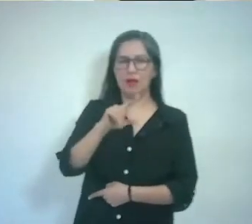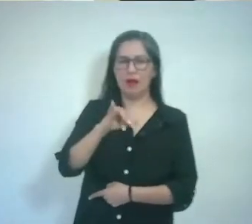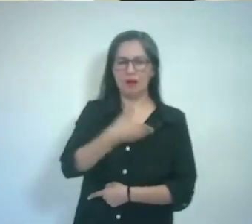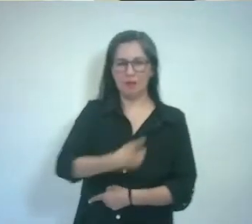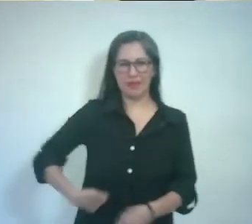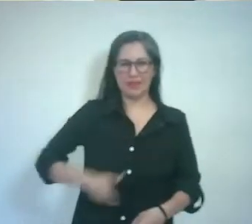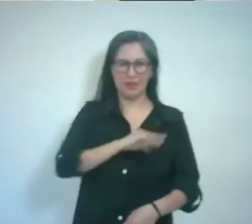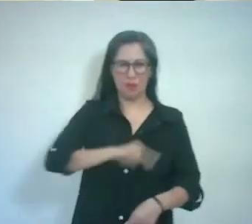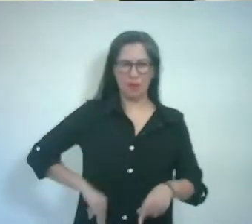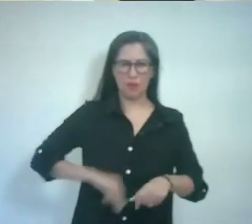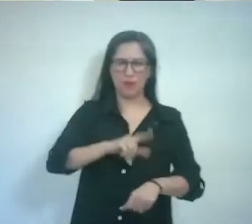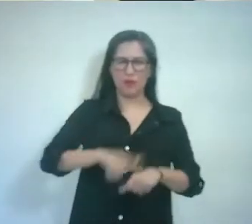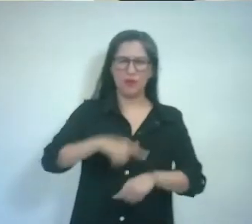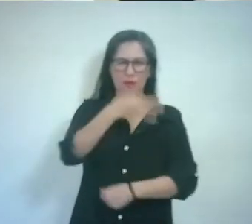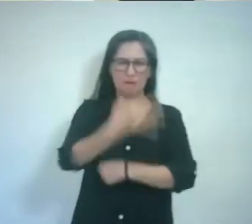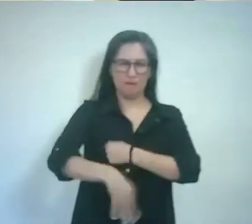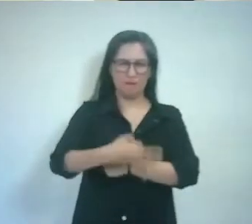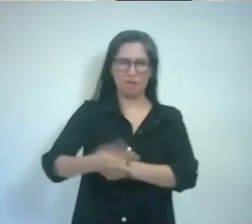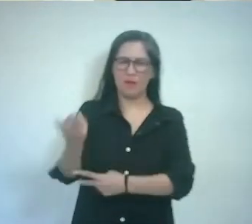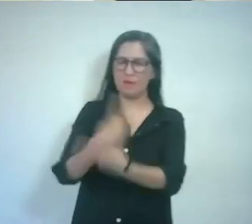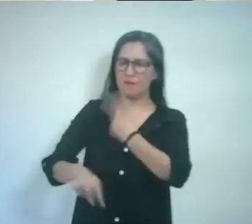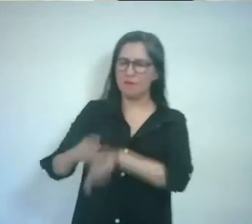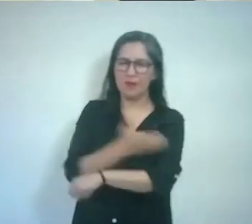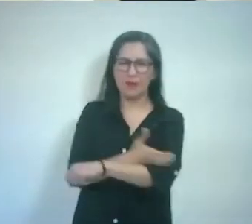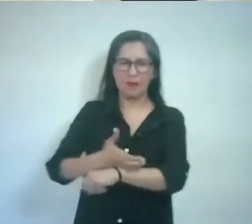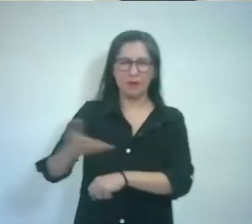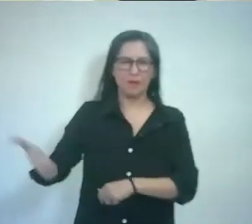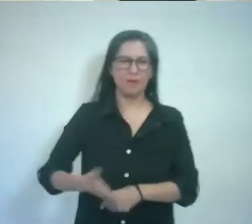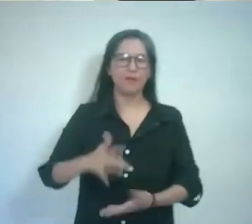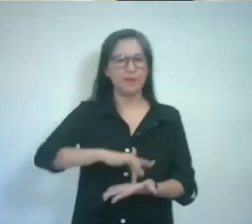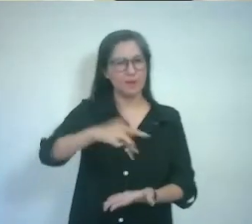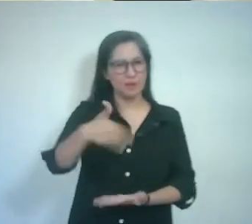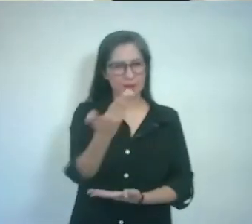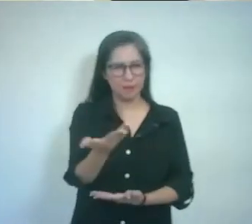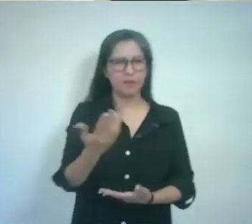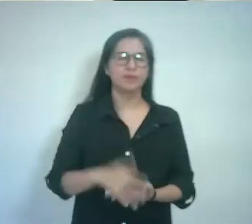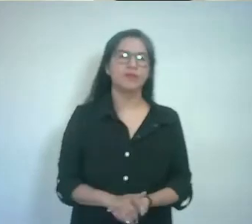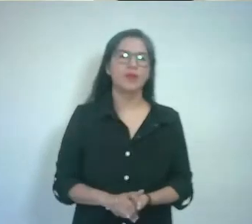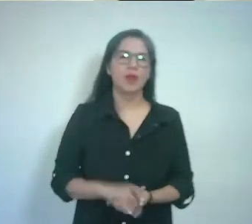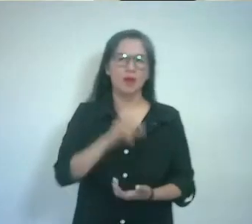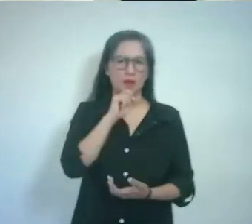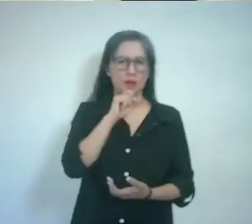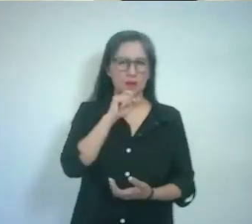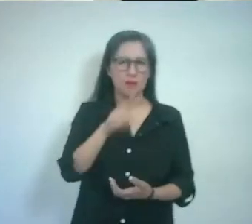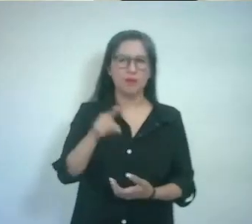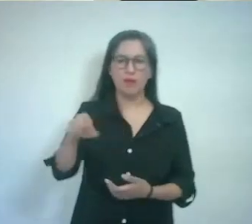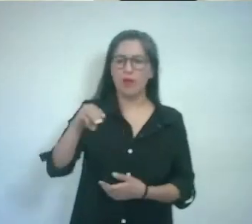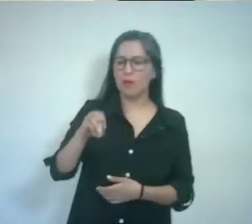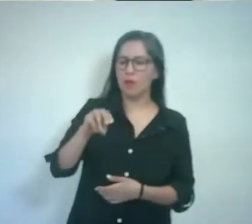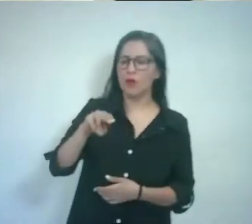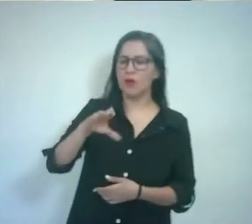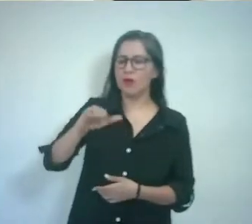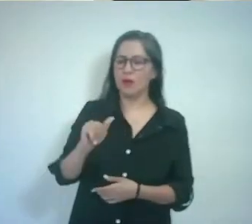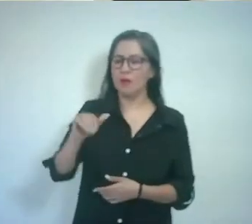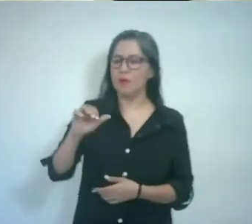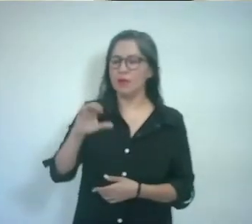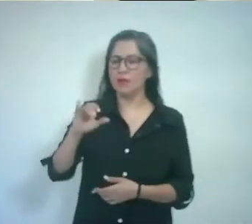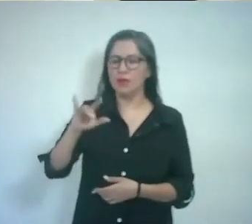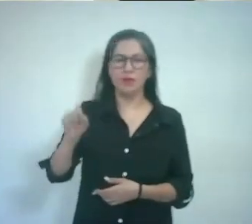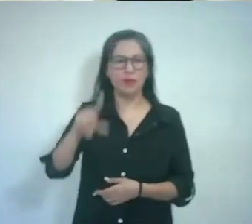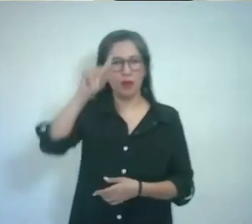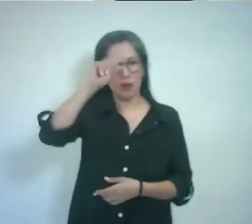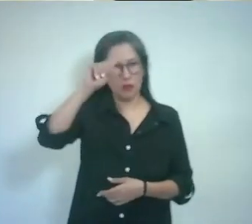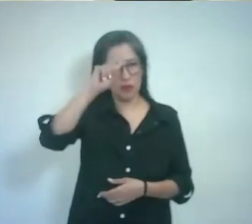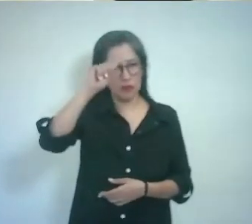Bienvenida. Muchas gracias por acompañar en esta mañana. A la maestra Mónica Macías, consejera